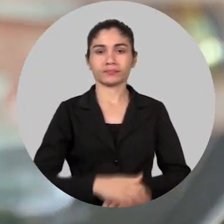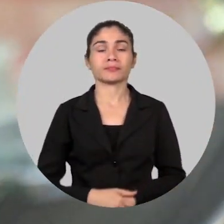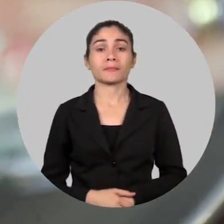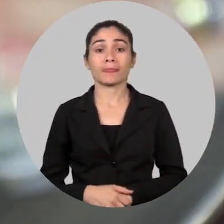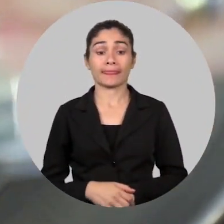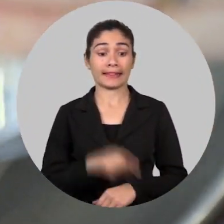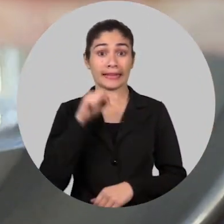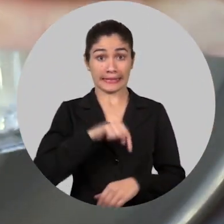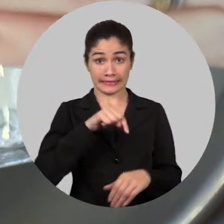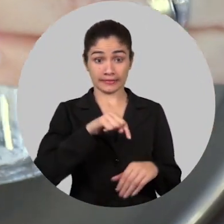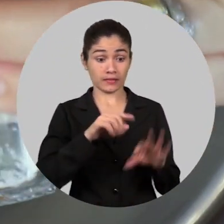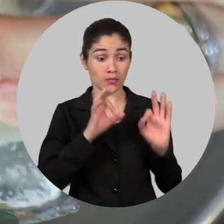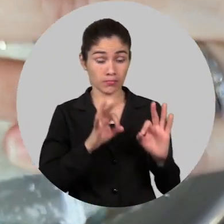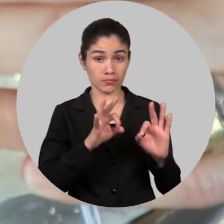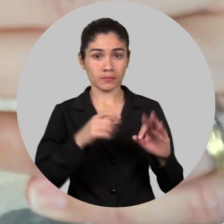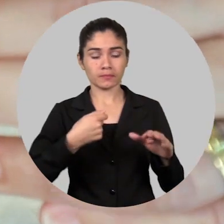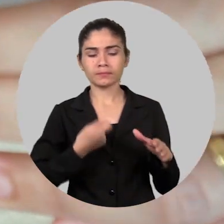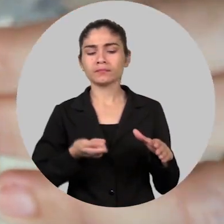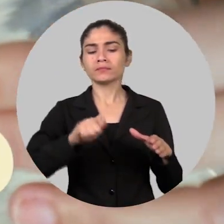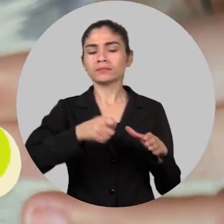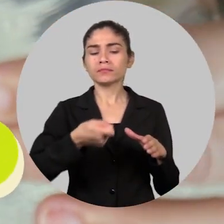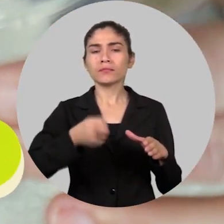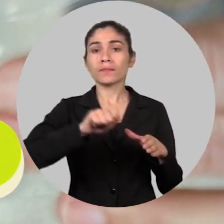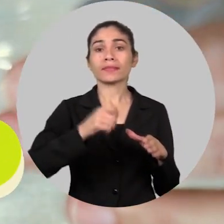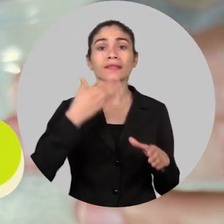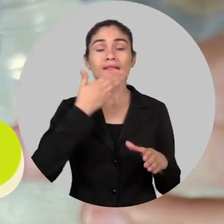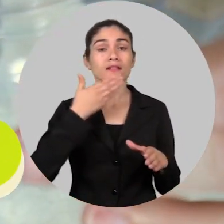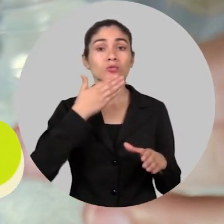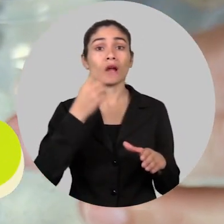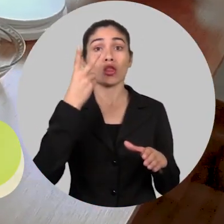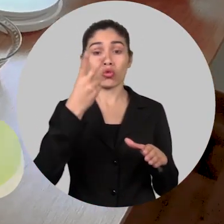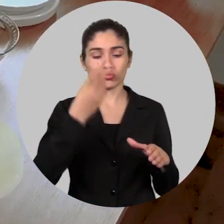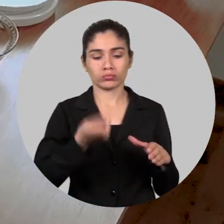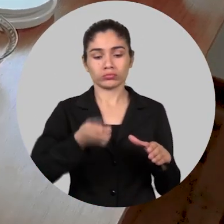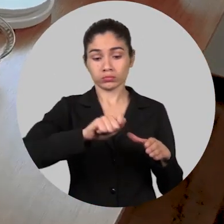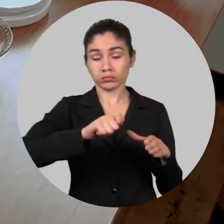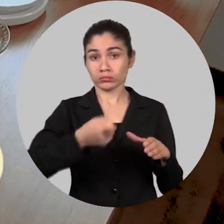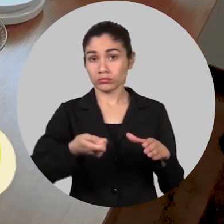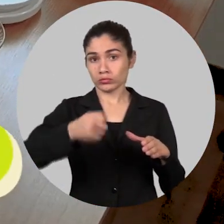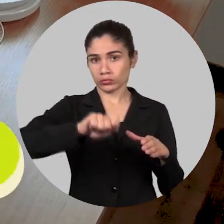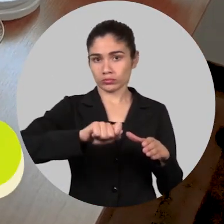a la cual vamos a añadir 2 cucharadas de azúcar.